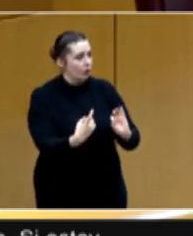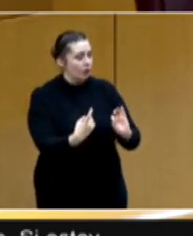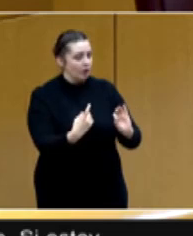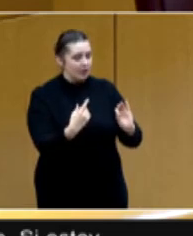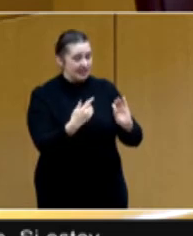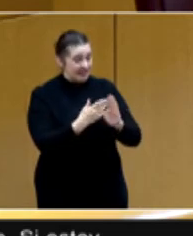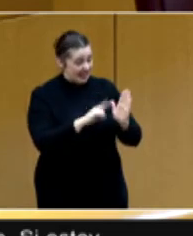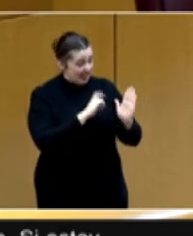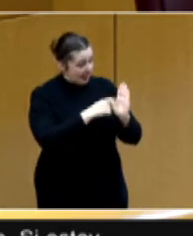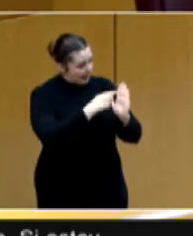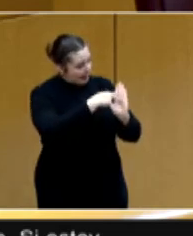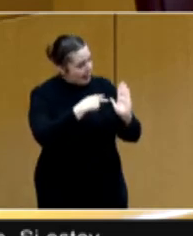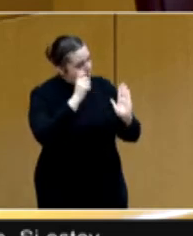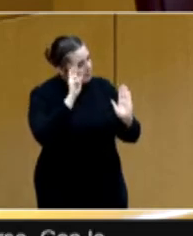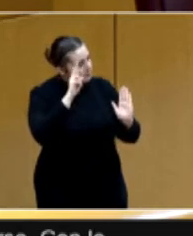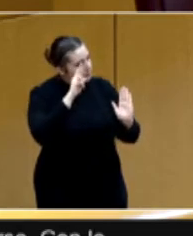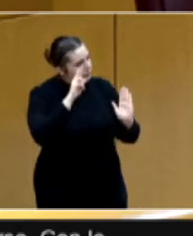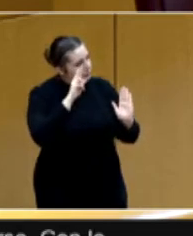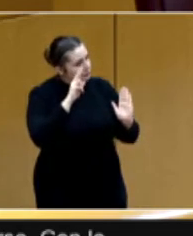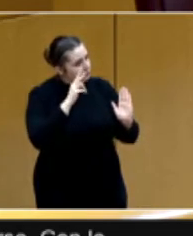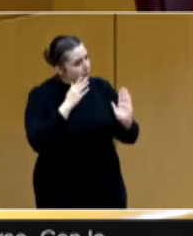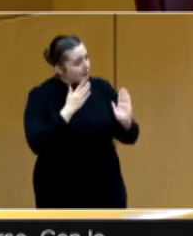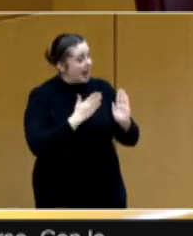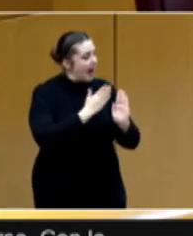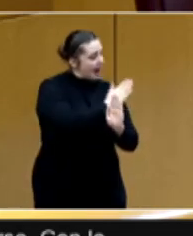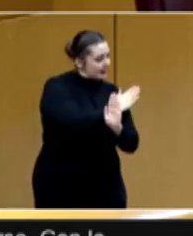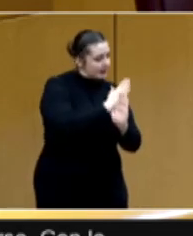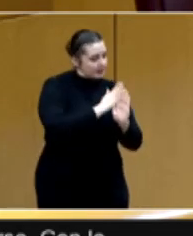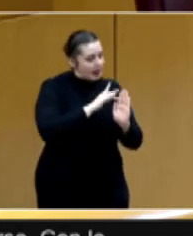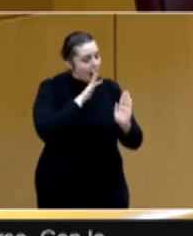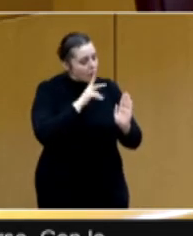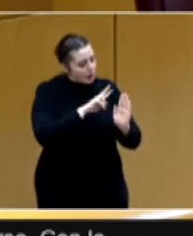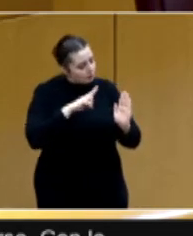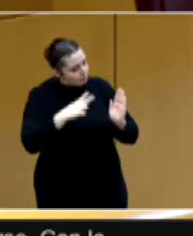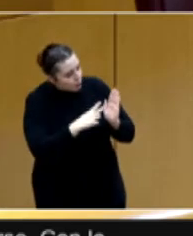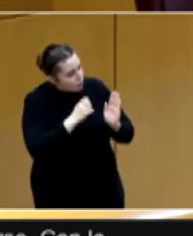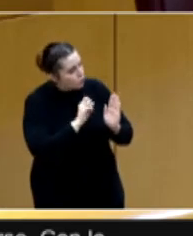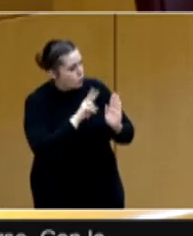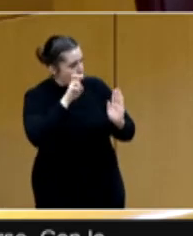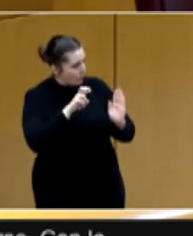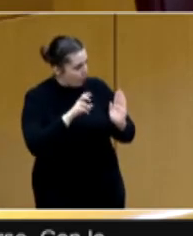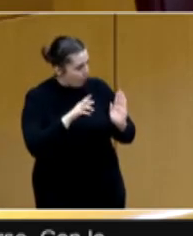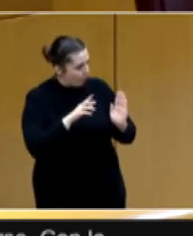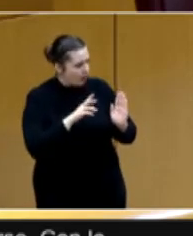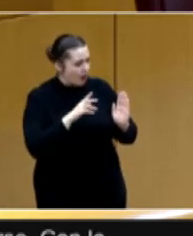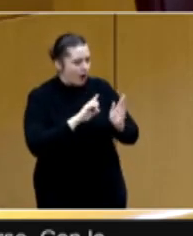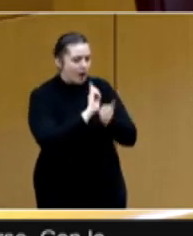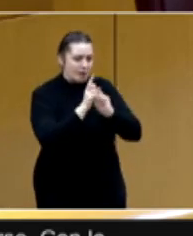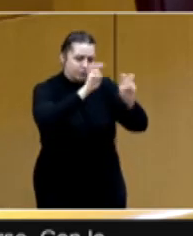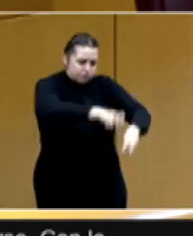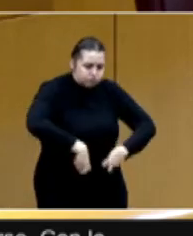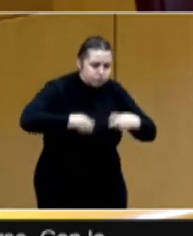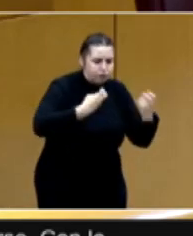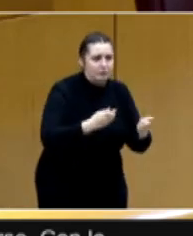esta ley con ojos distintos a los que tenía con anterioridad es un cambio trascendental y profundo para